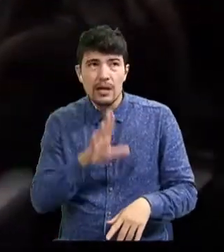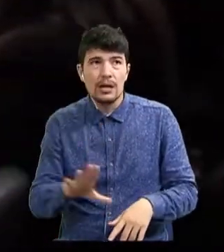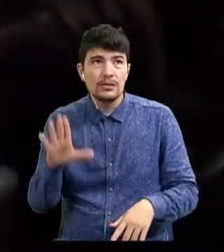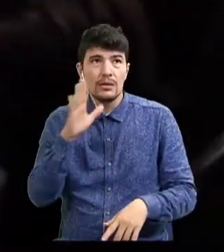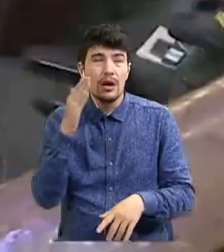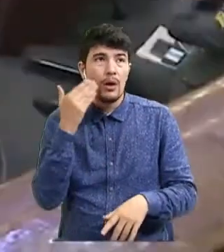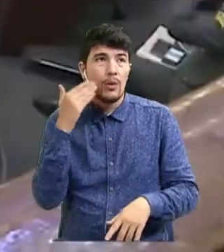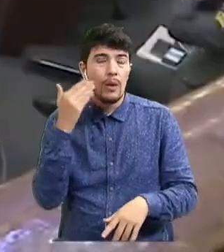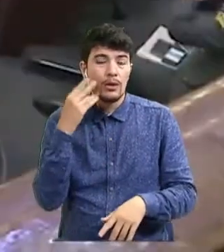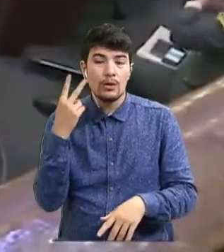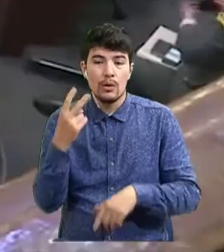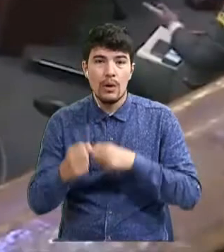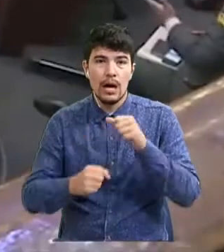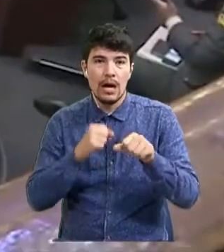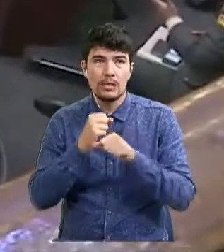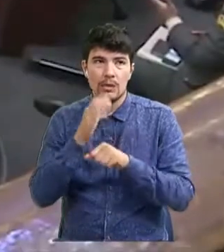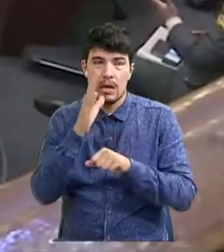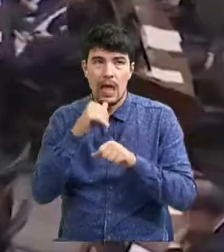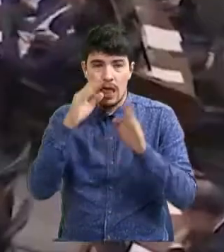manera